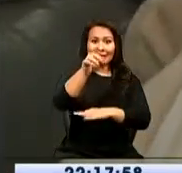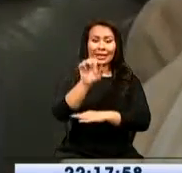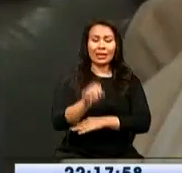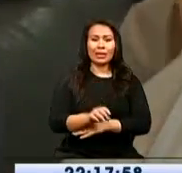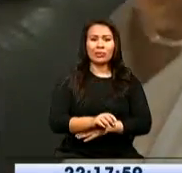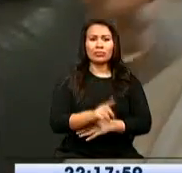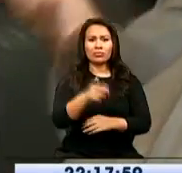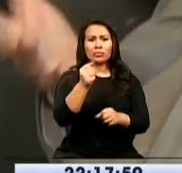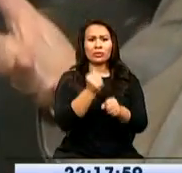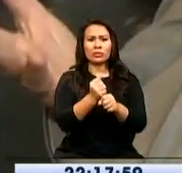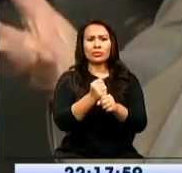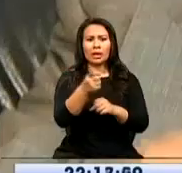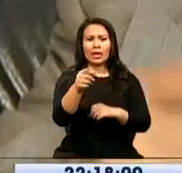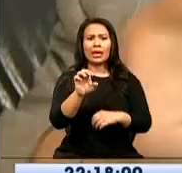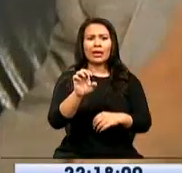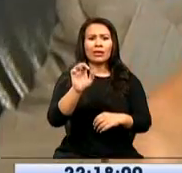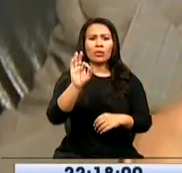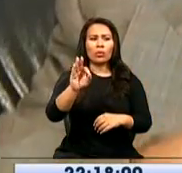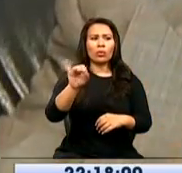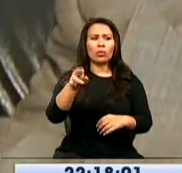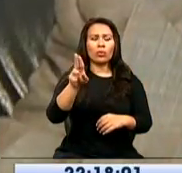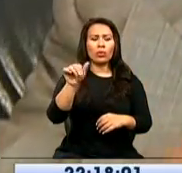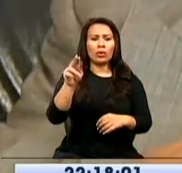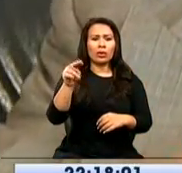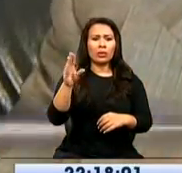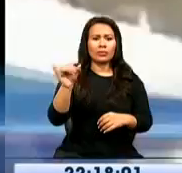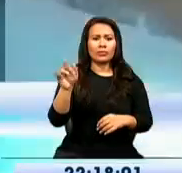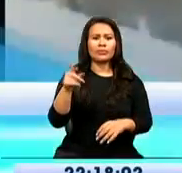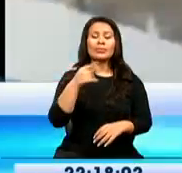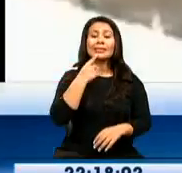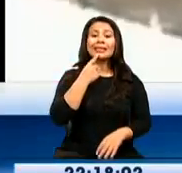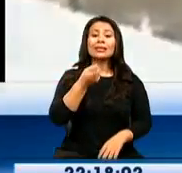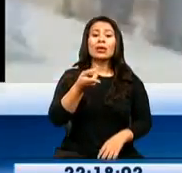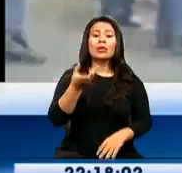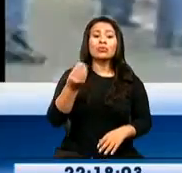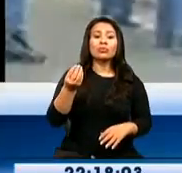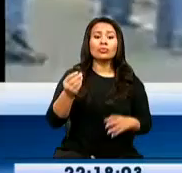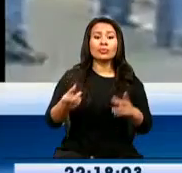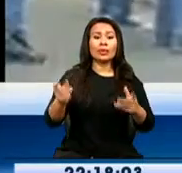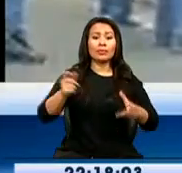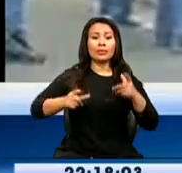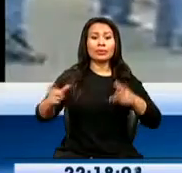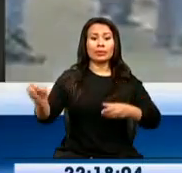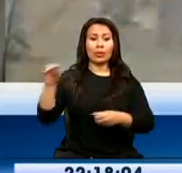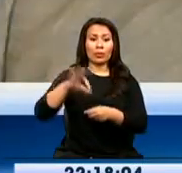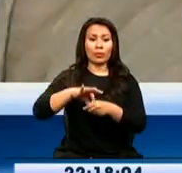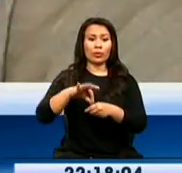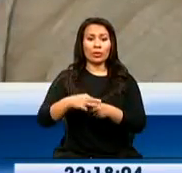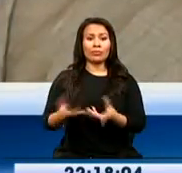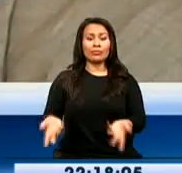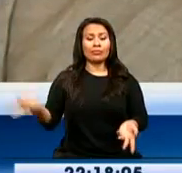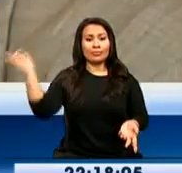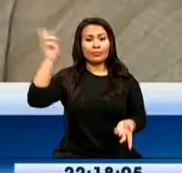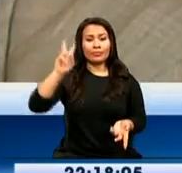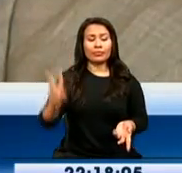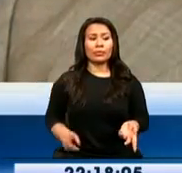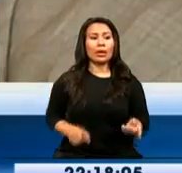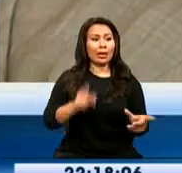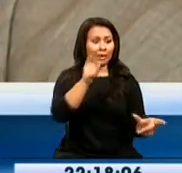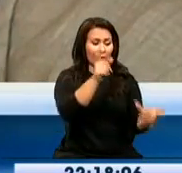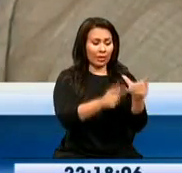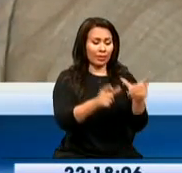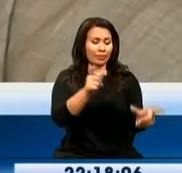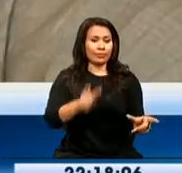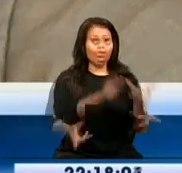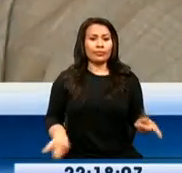Juan Carlos Paiduti, quien destaca la cordura de los votantes venezolanos. El pueblo ha